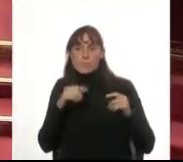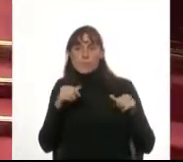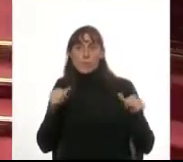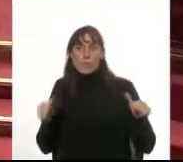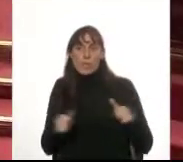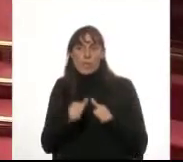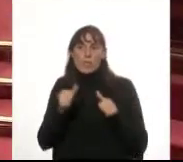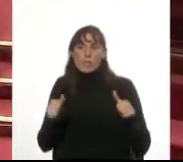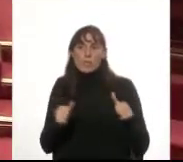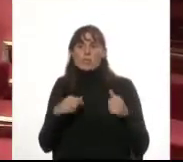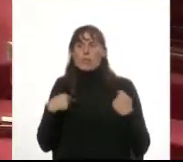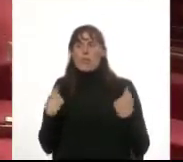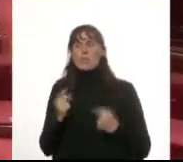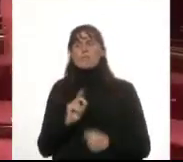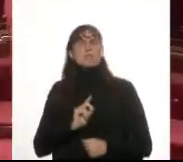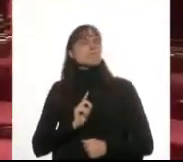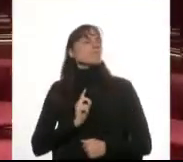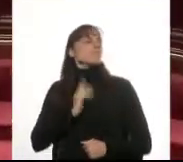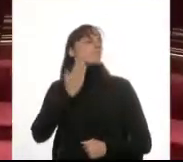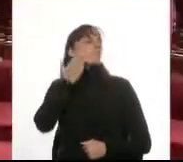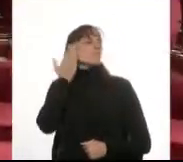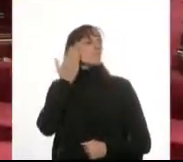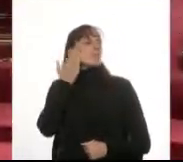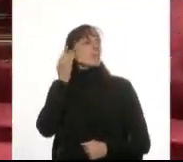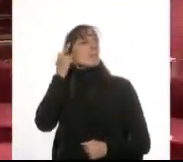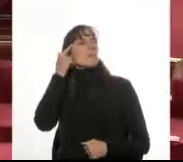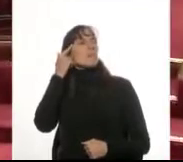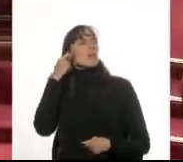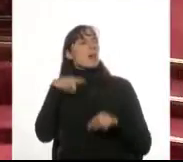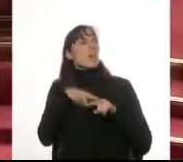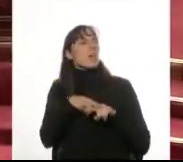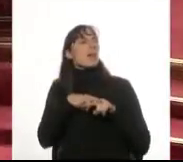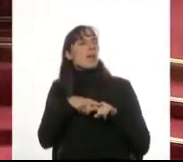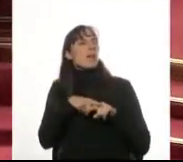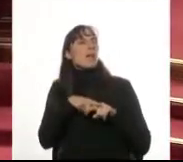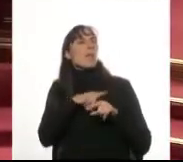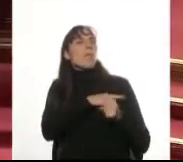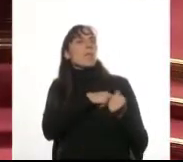Nosotros, porque somos vanidosos, creemos que peleamos por el poder.